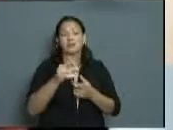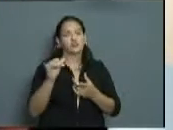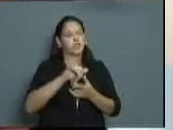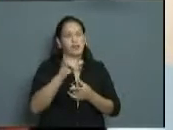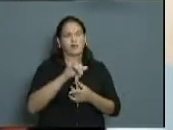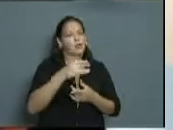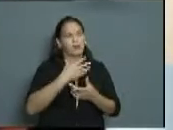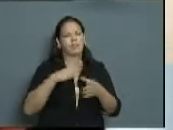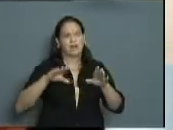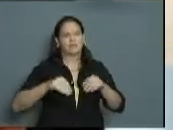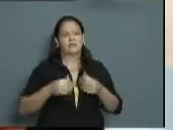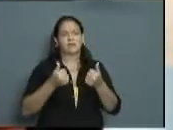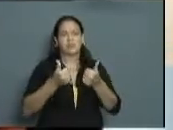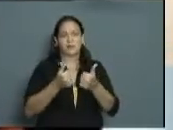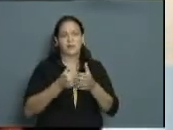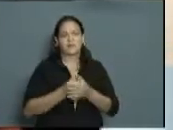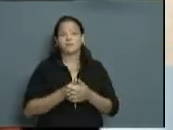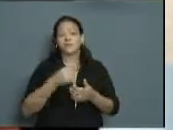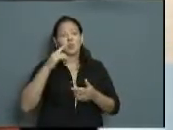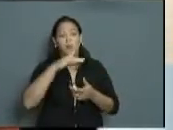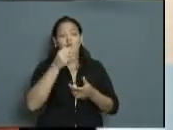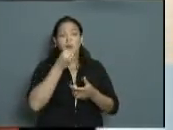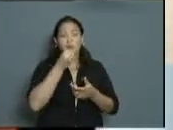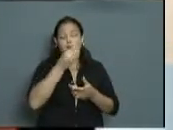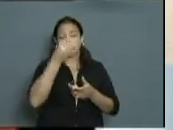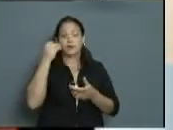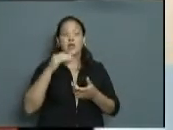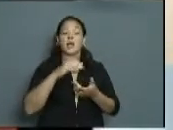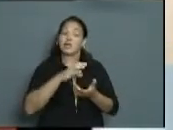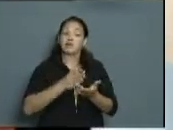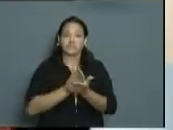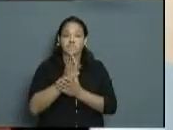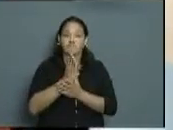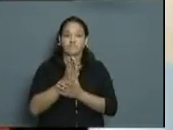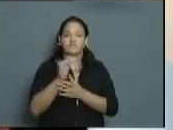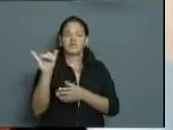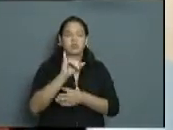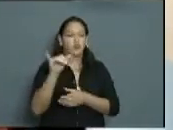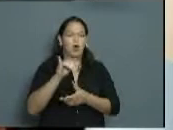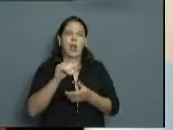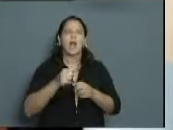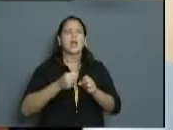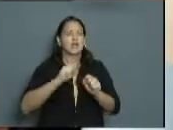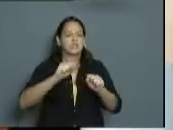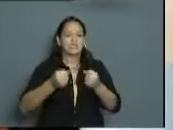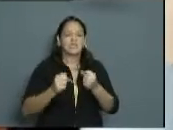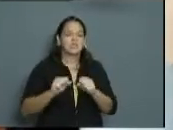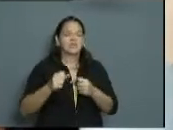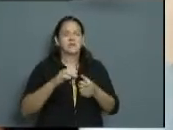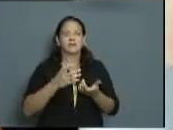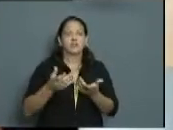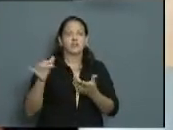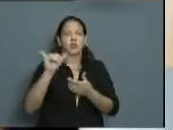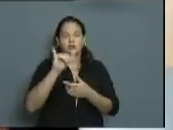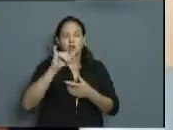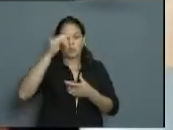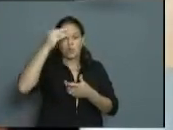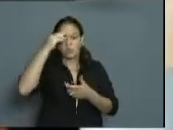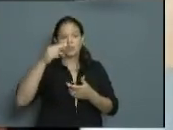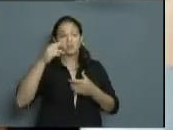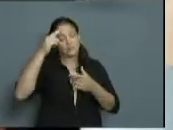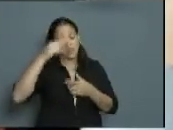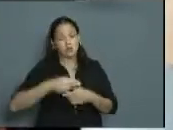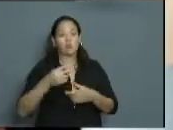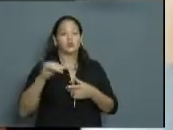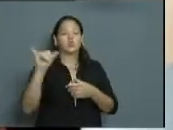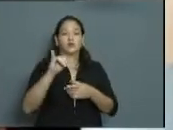efecto. No nos podemos olvidar de esta situación que estamos atravesando y mantenernos cada día más unidos, tanto en nuestras viviendas como en nuestros centros